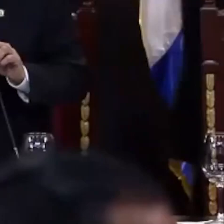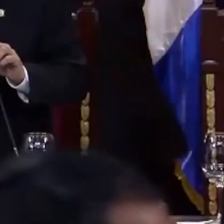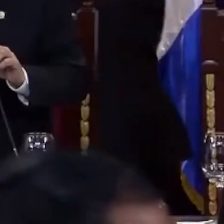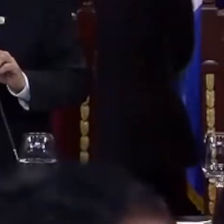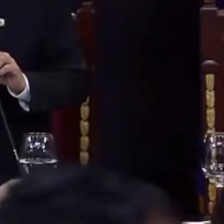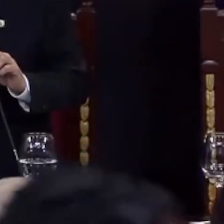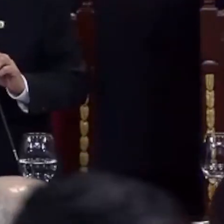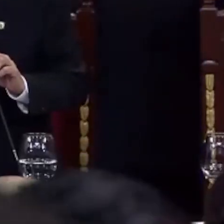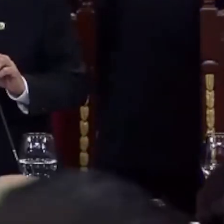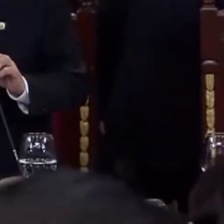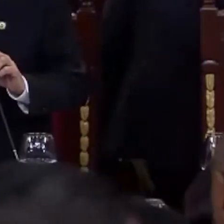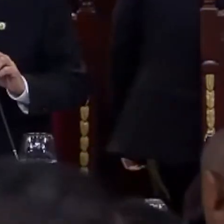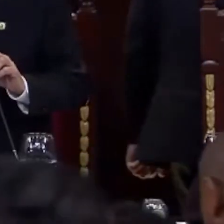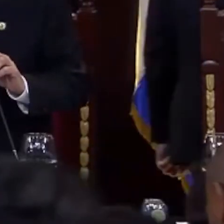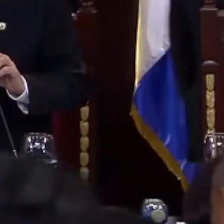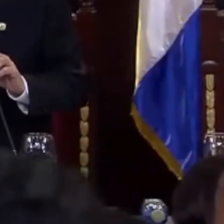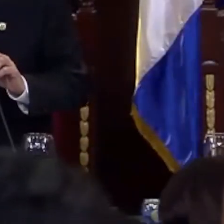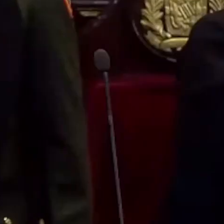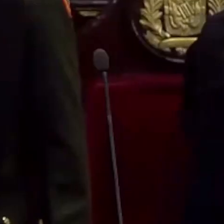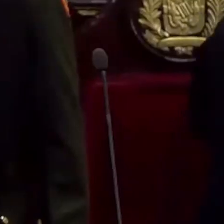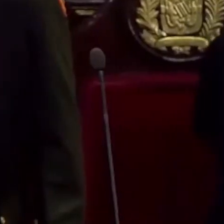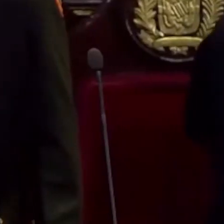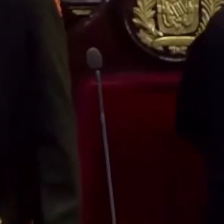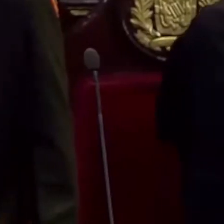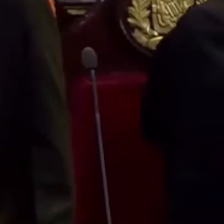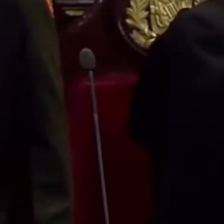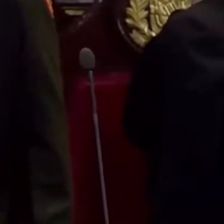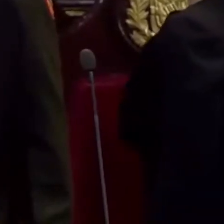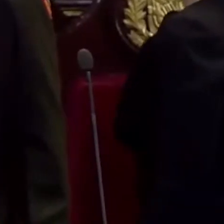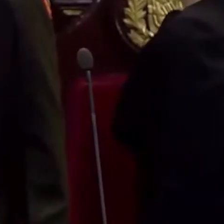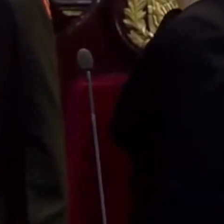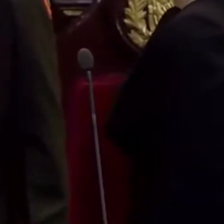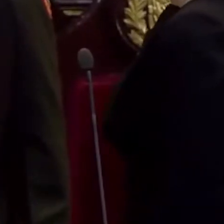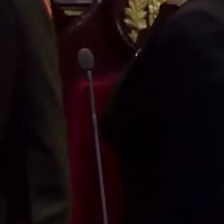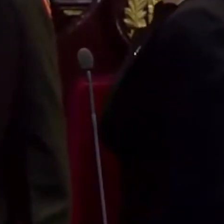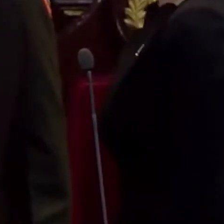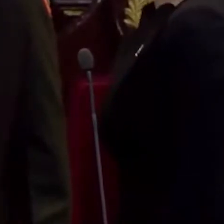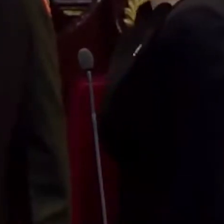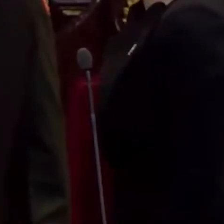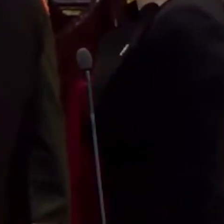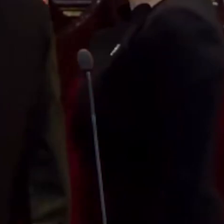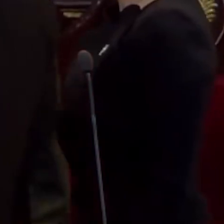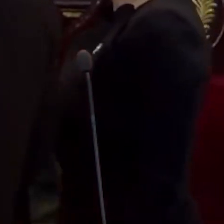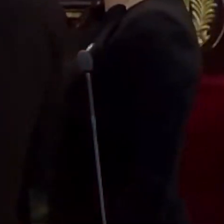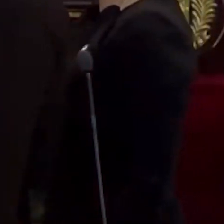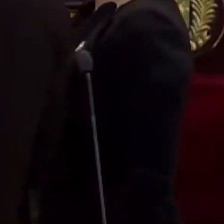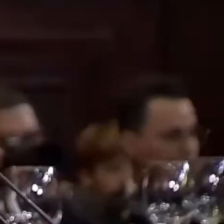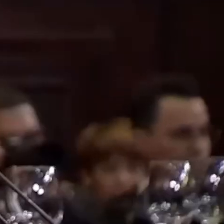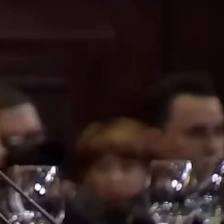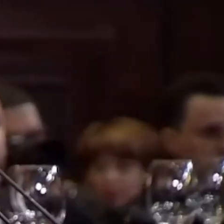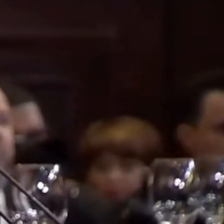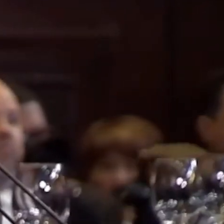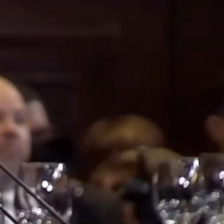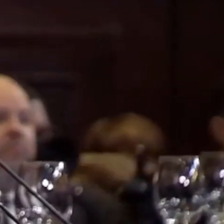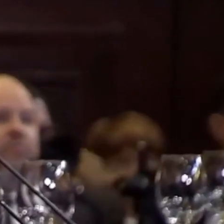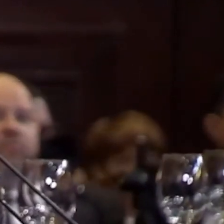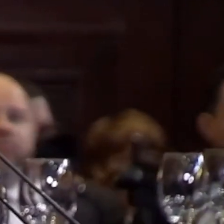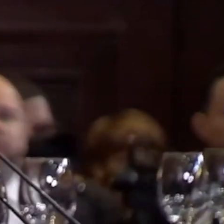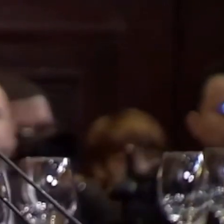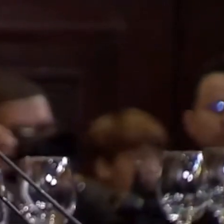licenciado Luis Rodolfo Abinader Corona, y las memorias de los ministerios correspondientes al